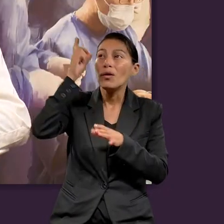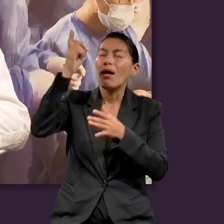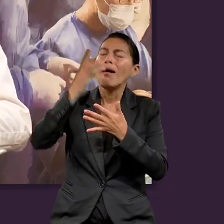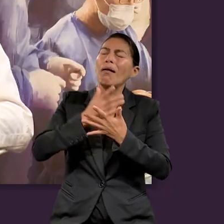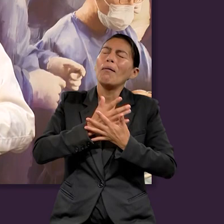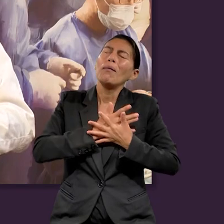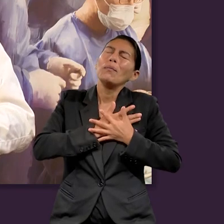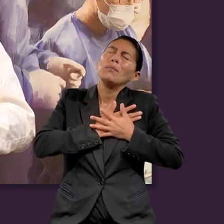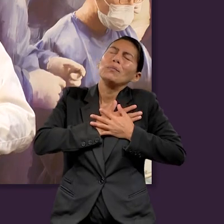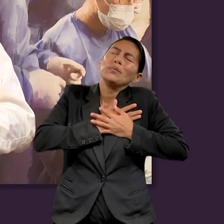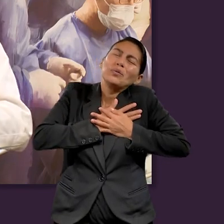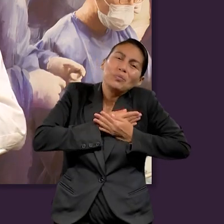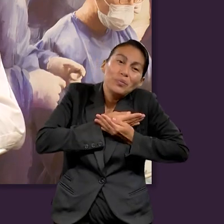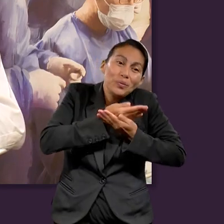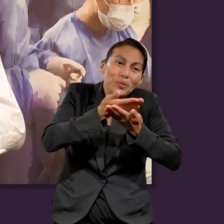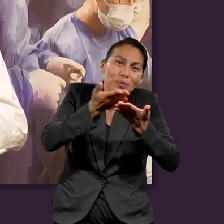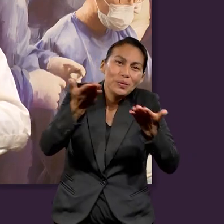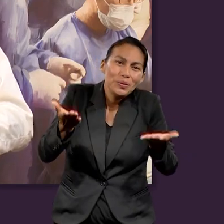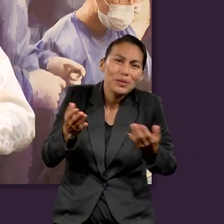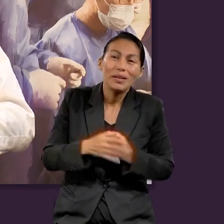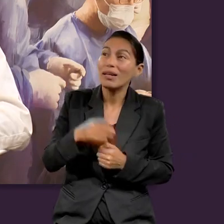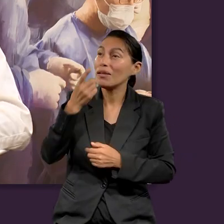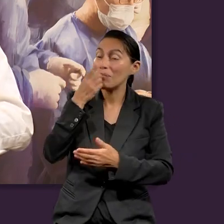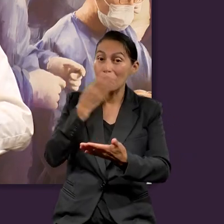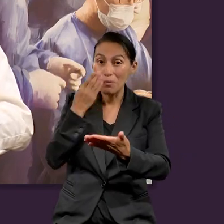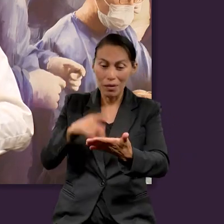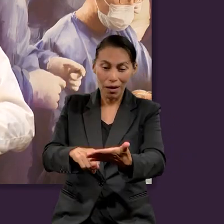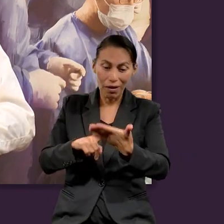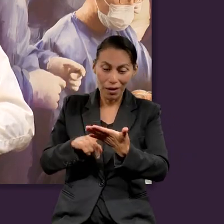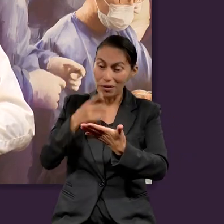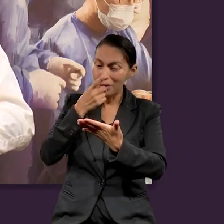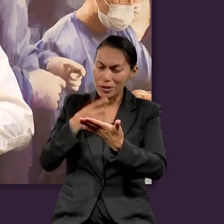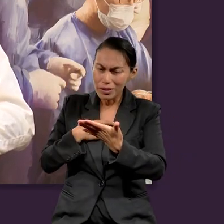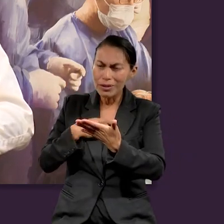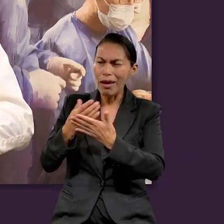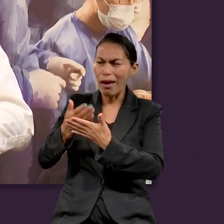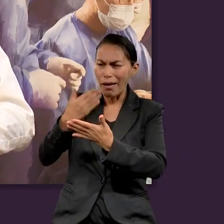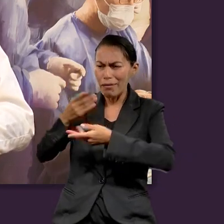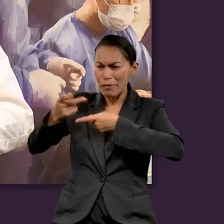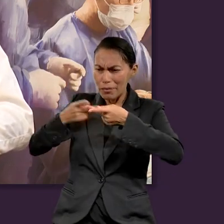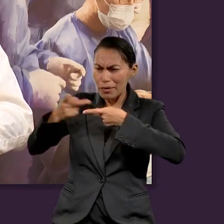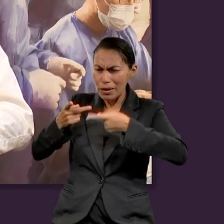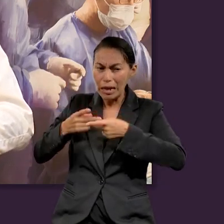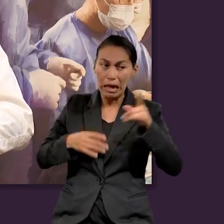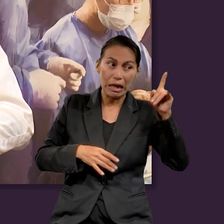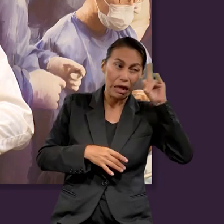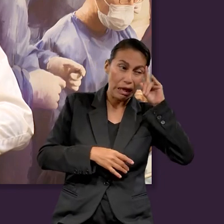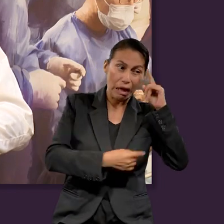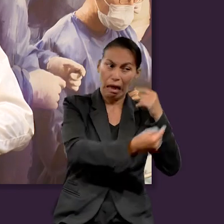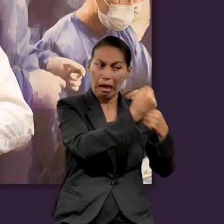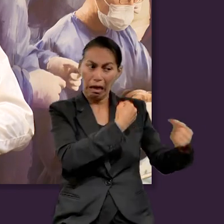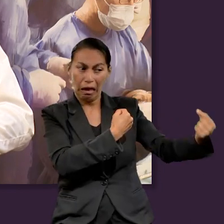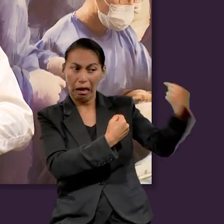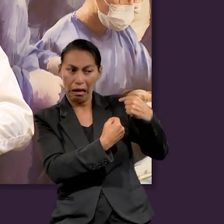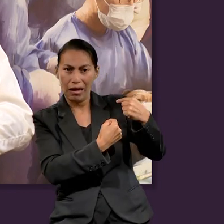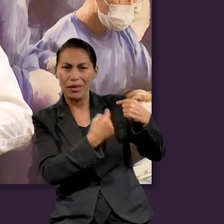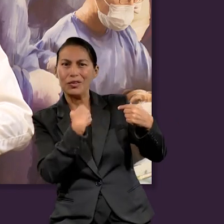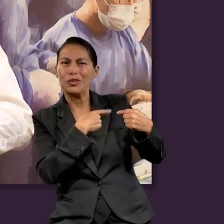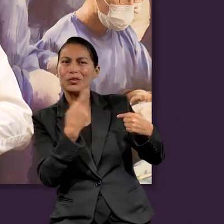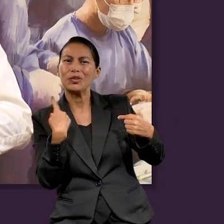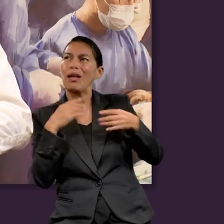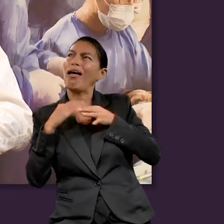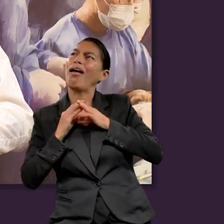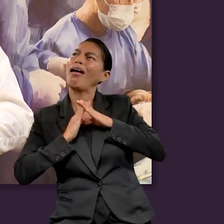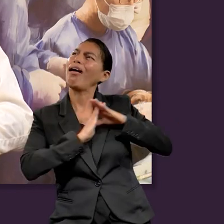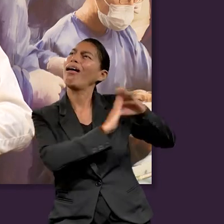como Dios muestra todo su amor hacia nosotros él nos da aquí las bases Cómo podemos Pues estar preparados para cuando desatadas nos